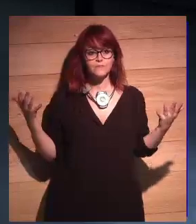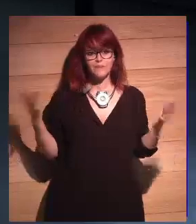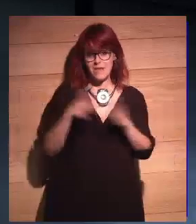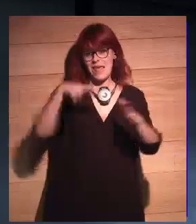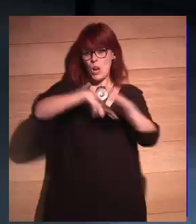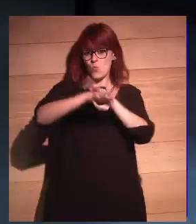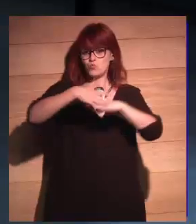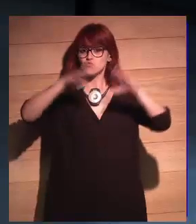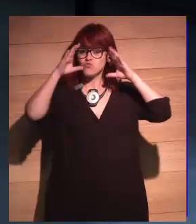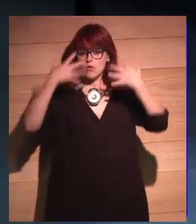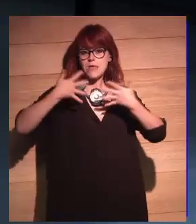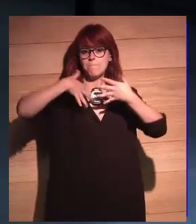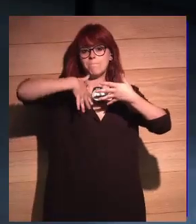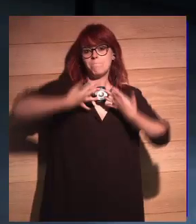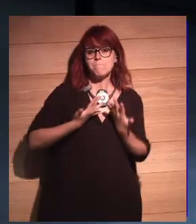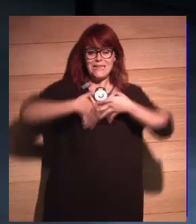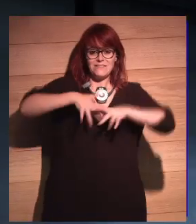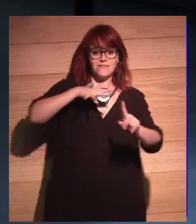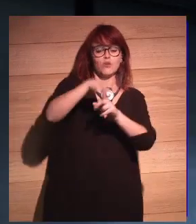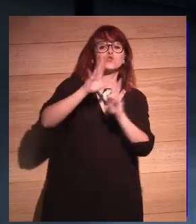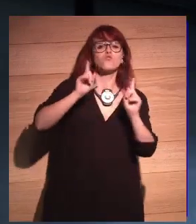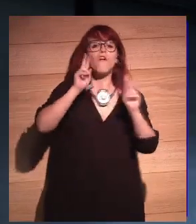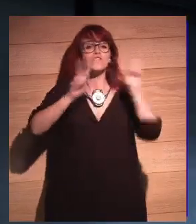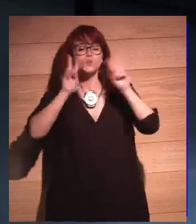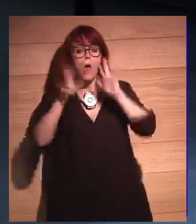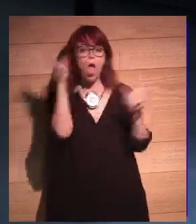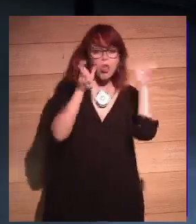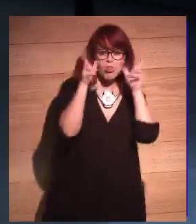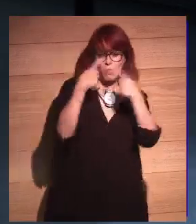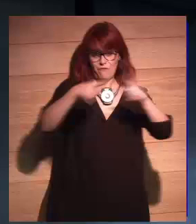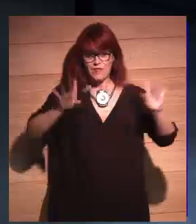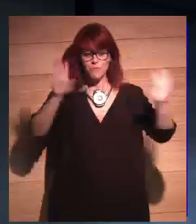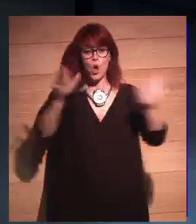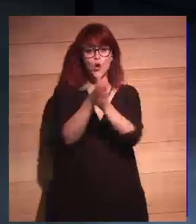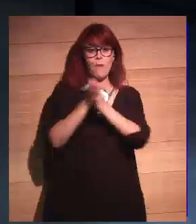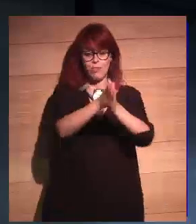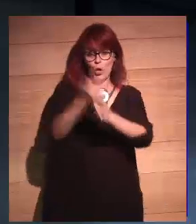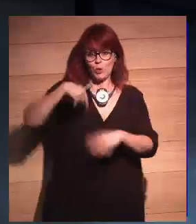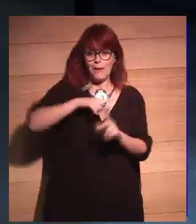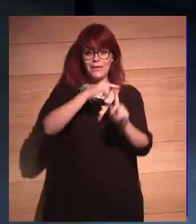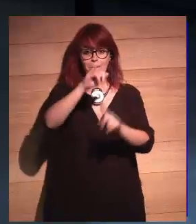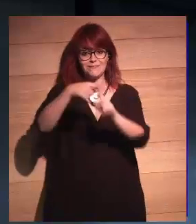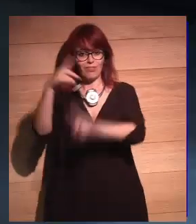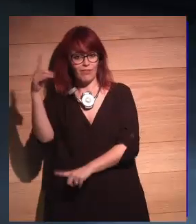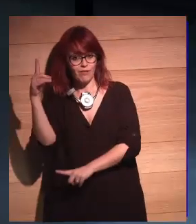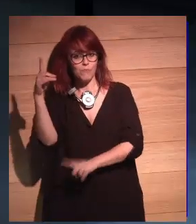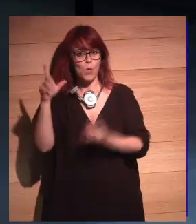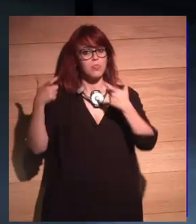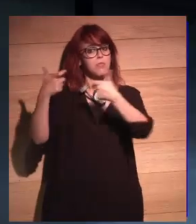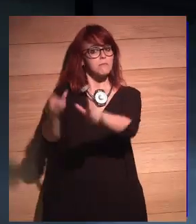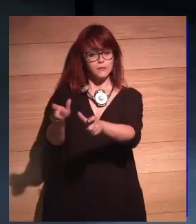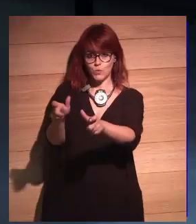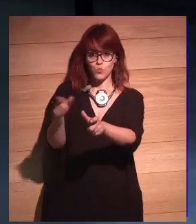medios inmersivos más allá de los medios visuales y audibles. Bueno, mis compañeros y yo en I+D creemos